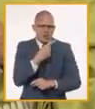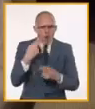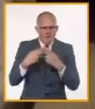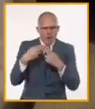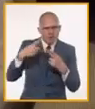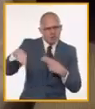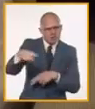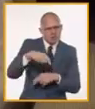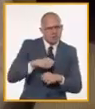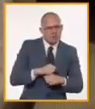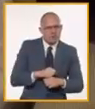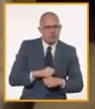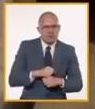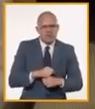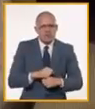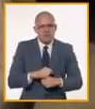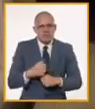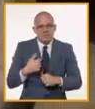Bueno,